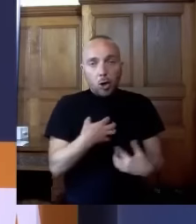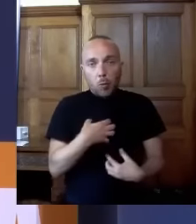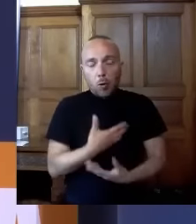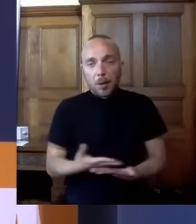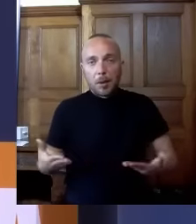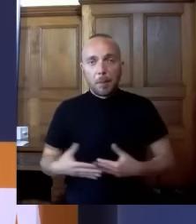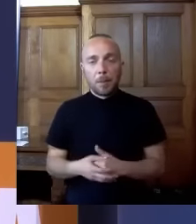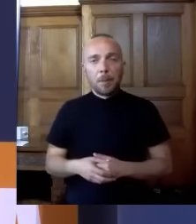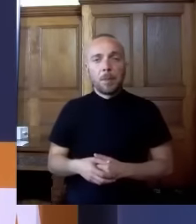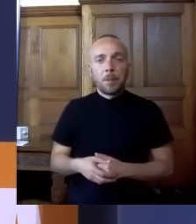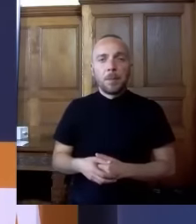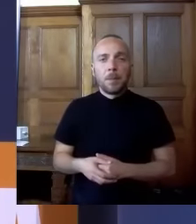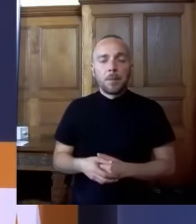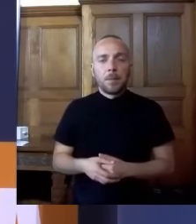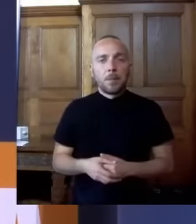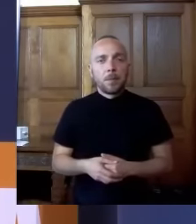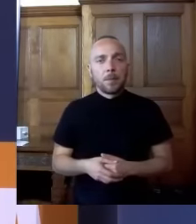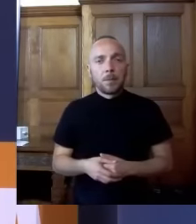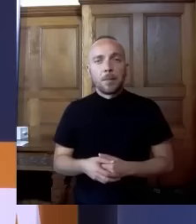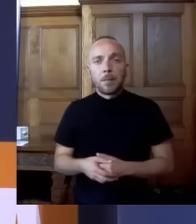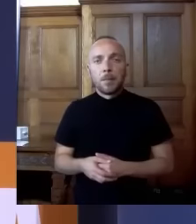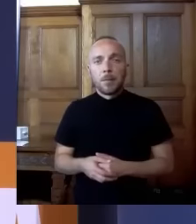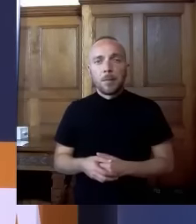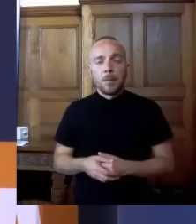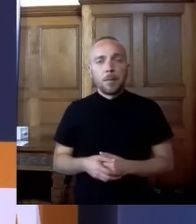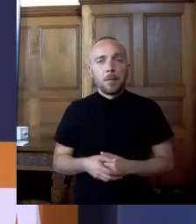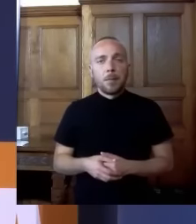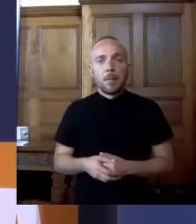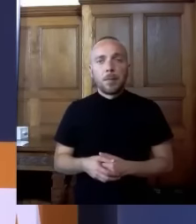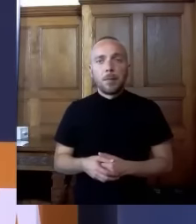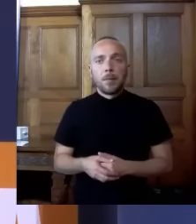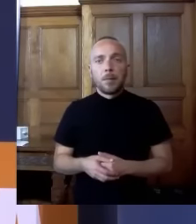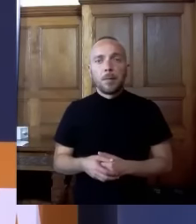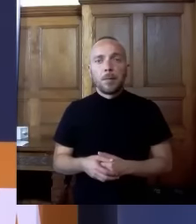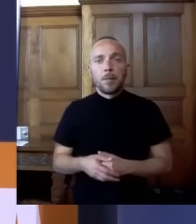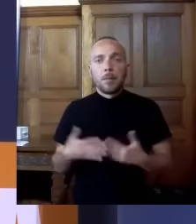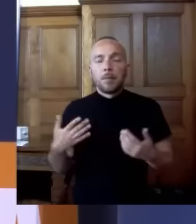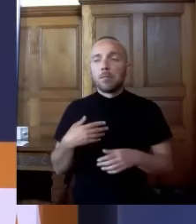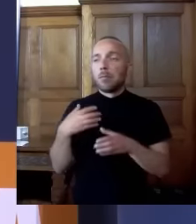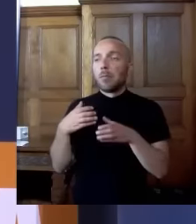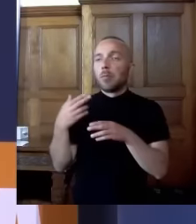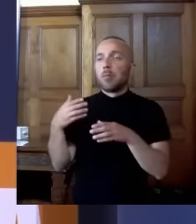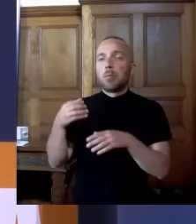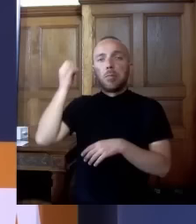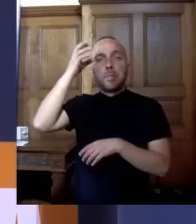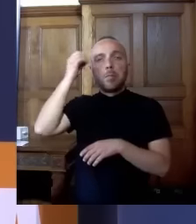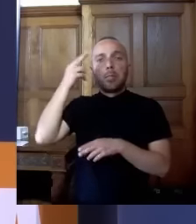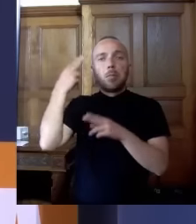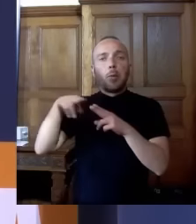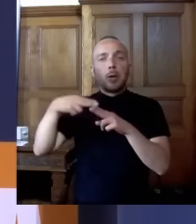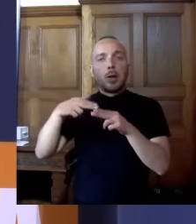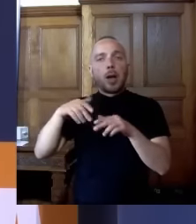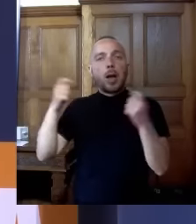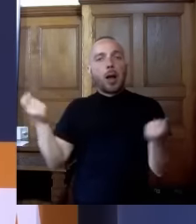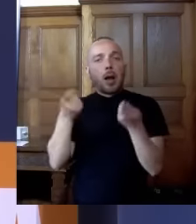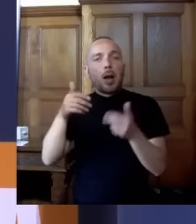ega er erre da hemen mian haese kanan